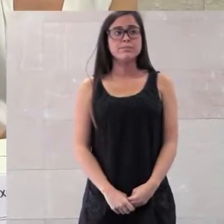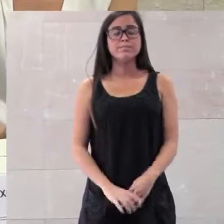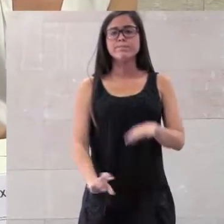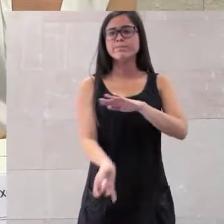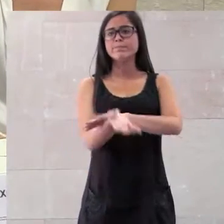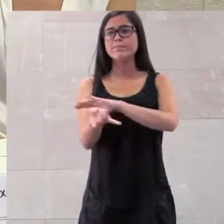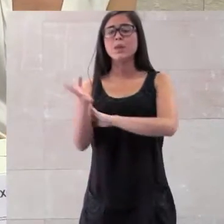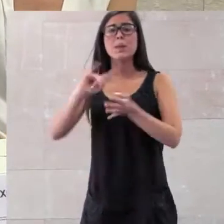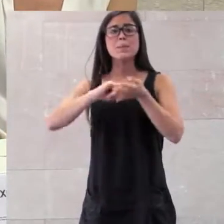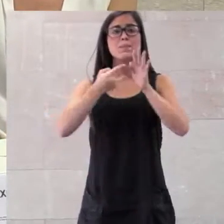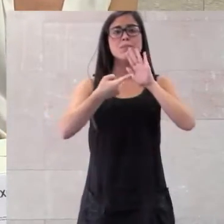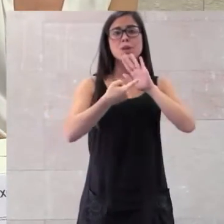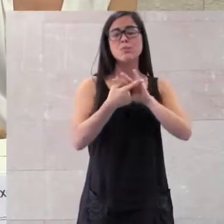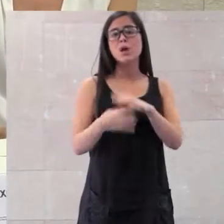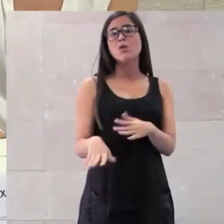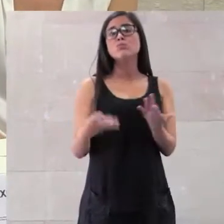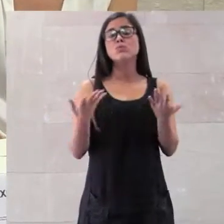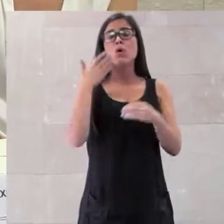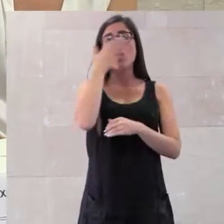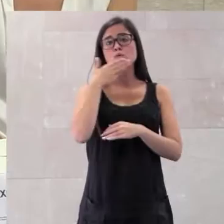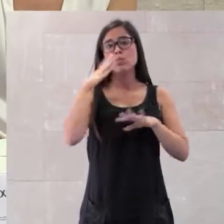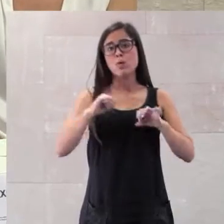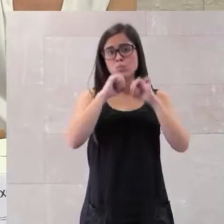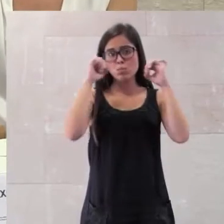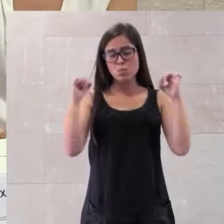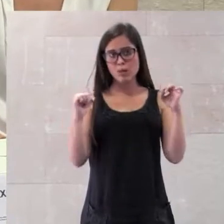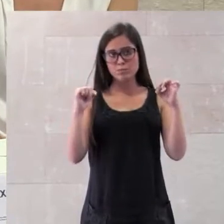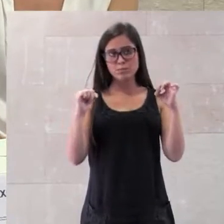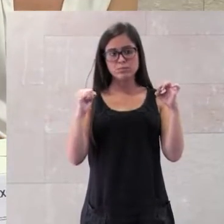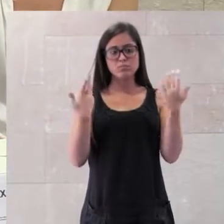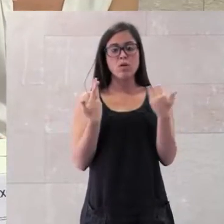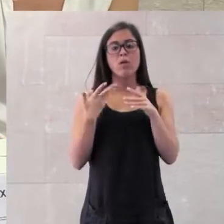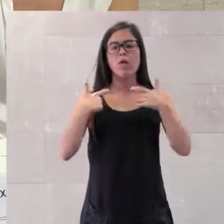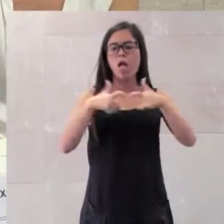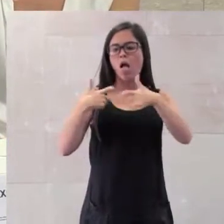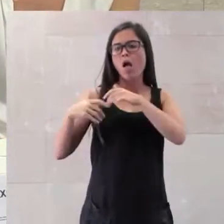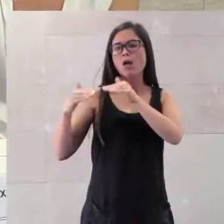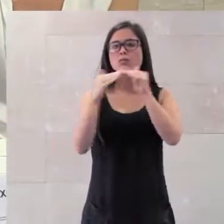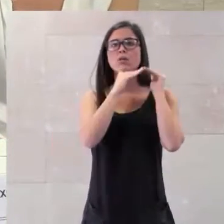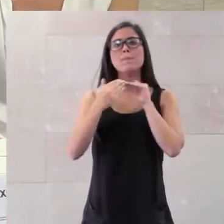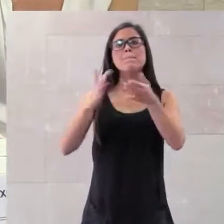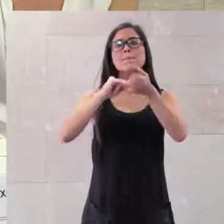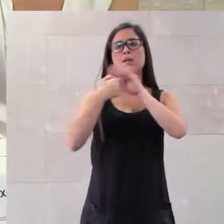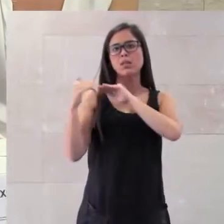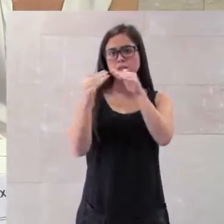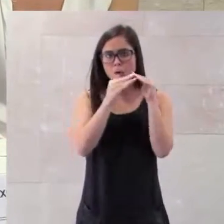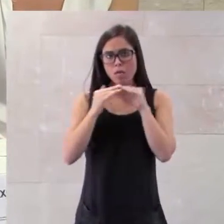surgen los proyectos de escuelas de empoderamiento, con estas áreas de igualdad, con estos planes de igualdad.